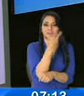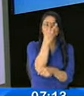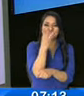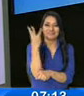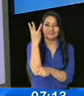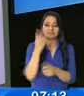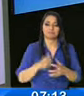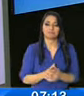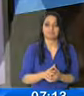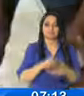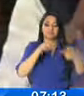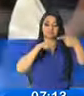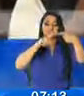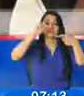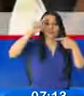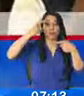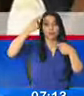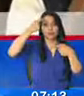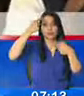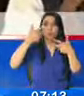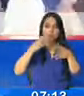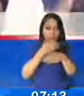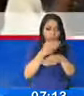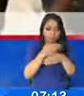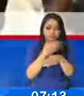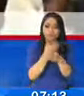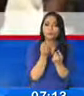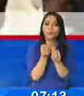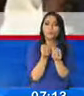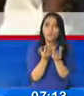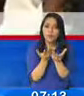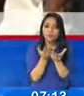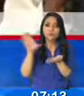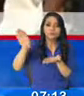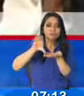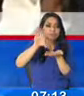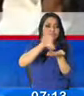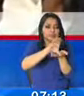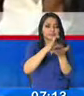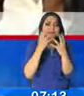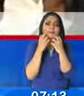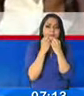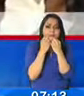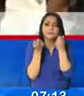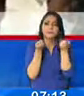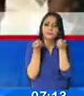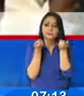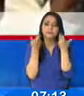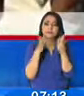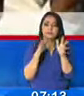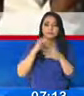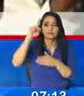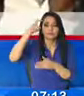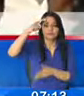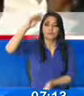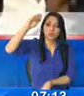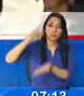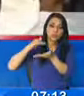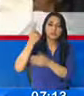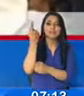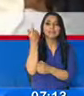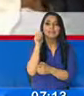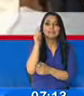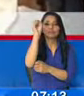web el gobierno a cuantificar los montos que generarán las medidas de austeridad el estado rebajará el 10% del